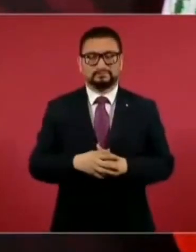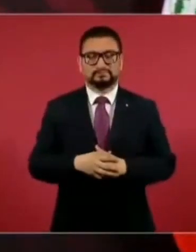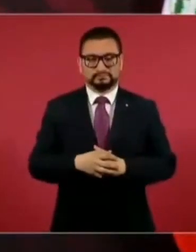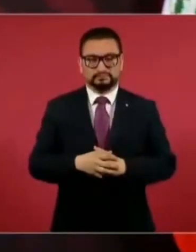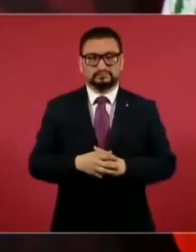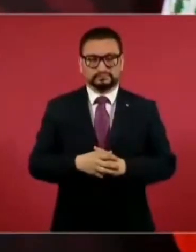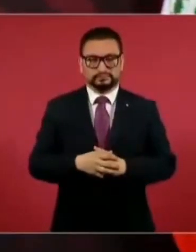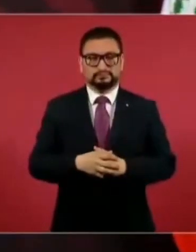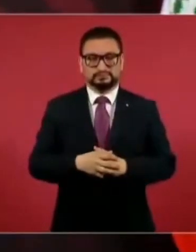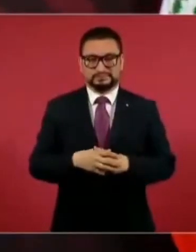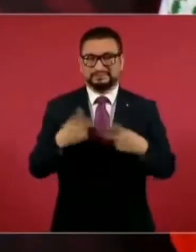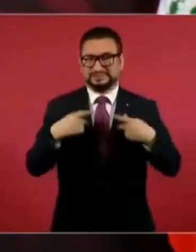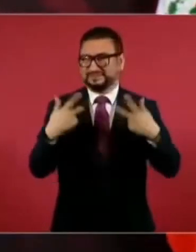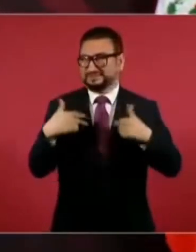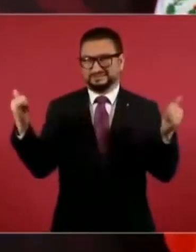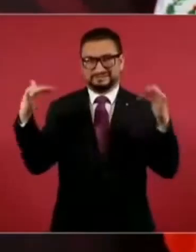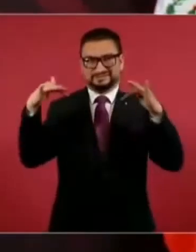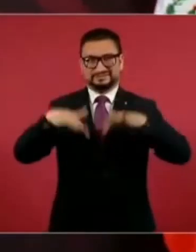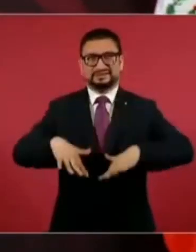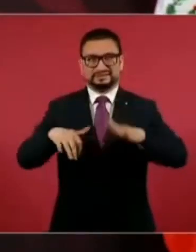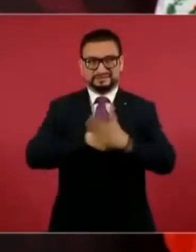de personas aquí en la ciudad.